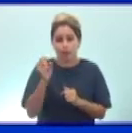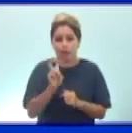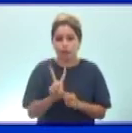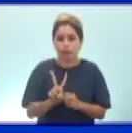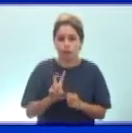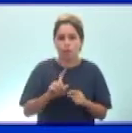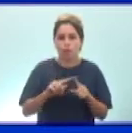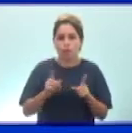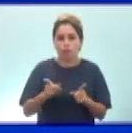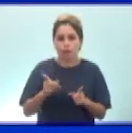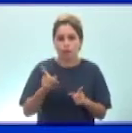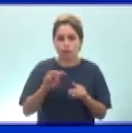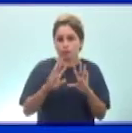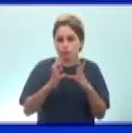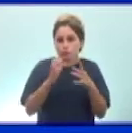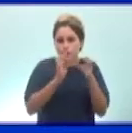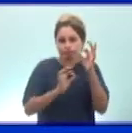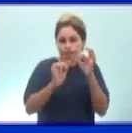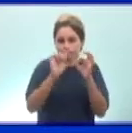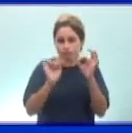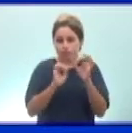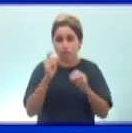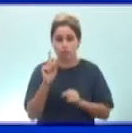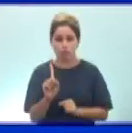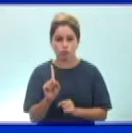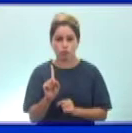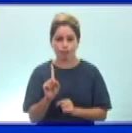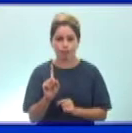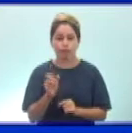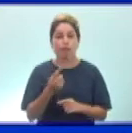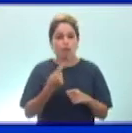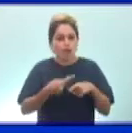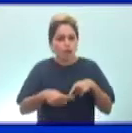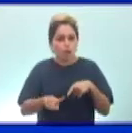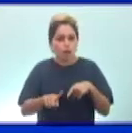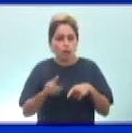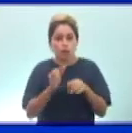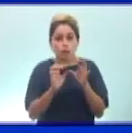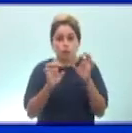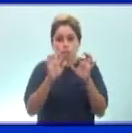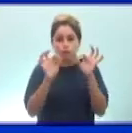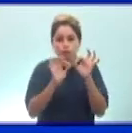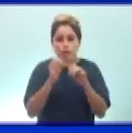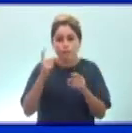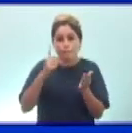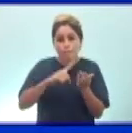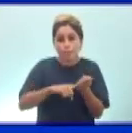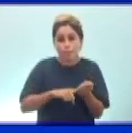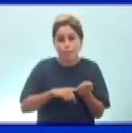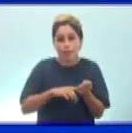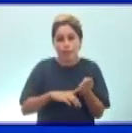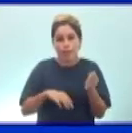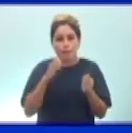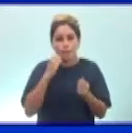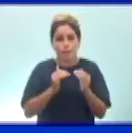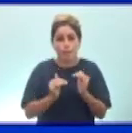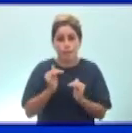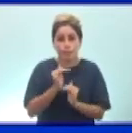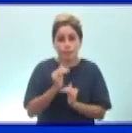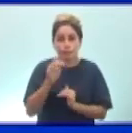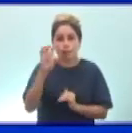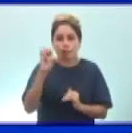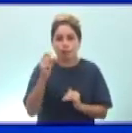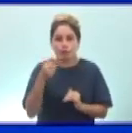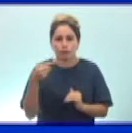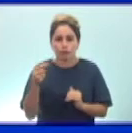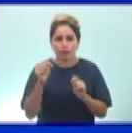existe es 1. En el subnivel P, el máximo de electrones que admite es 6. Por lo